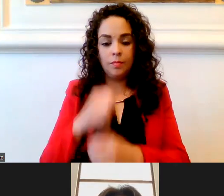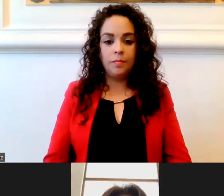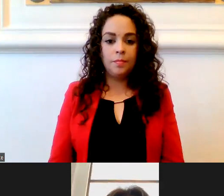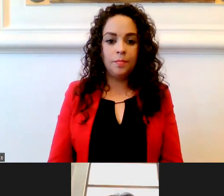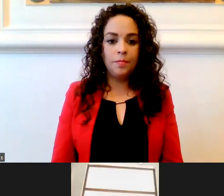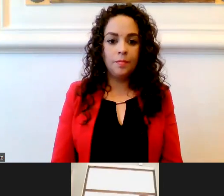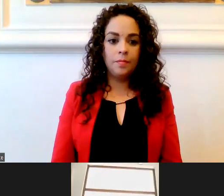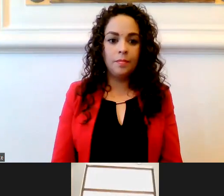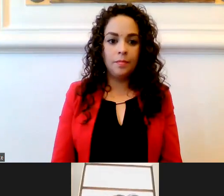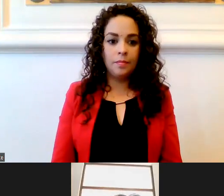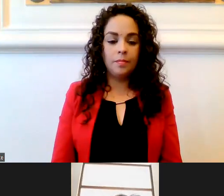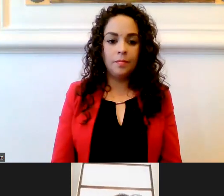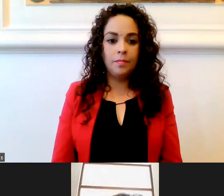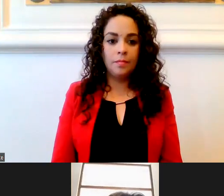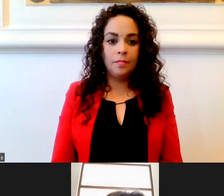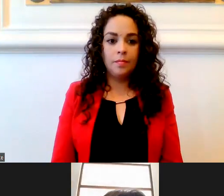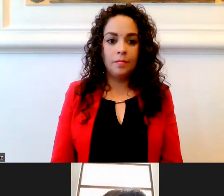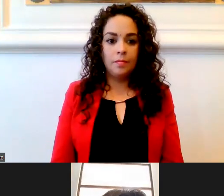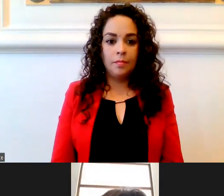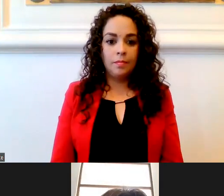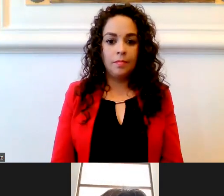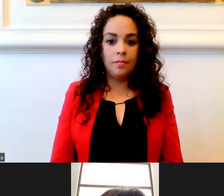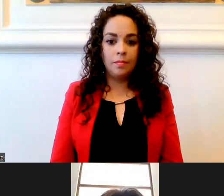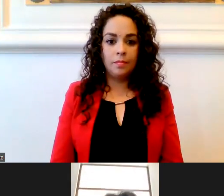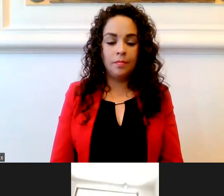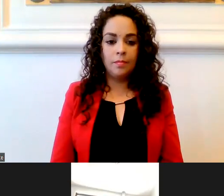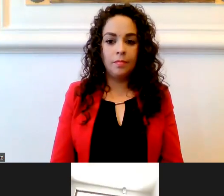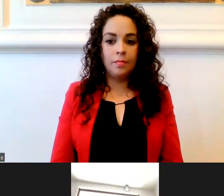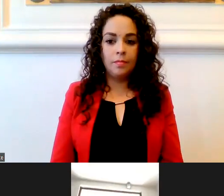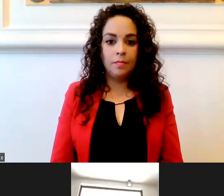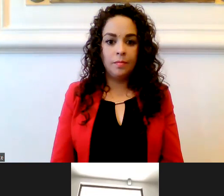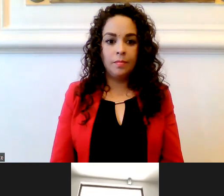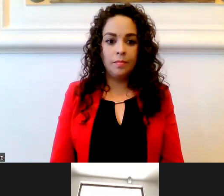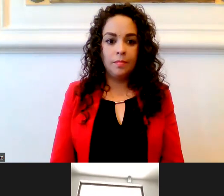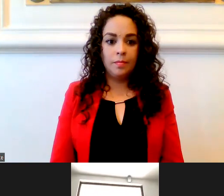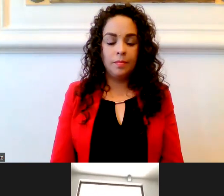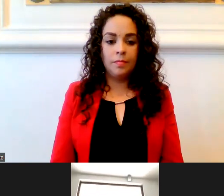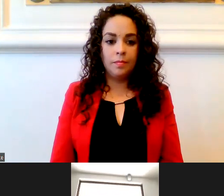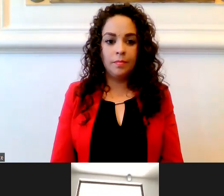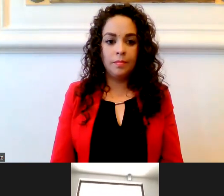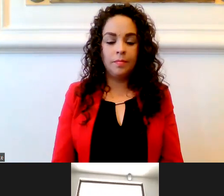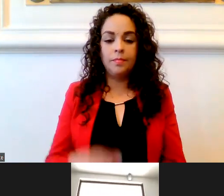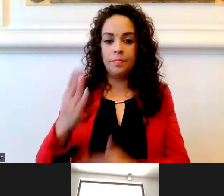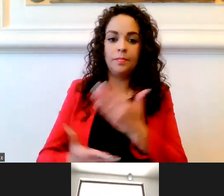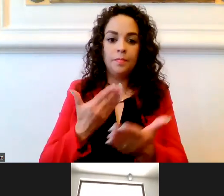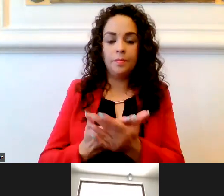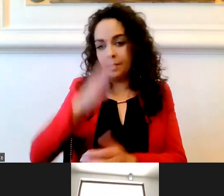Se somete a consideración de este órgano colegiado el acuerdo de la Junta de Coordinación Política AC diagonal CCMX diagonal 2